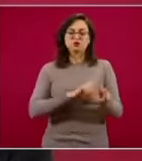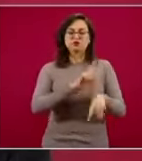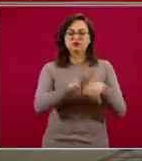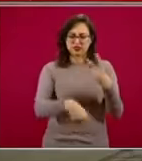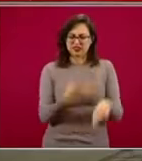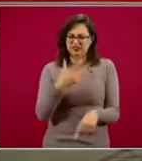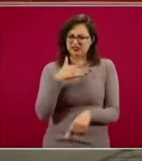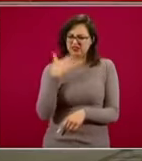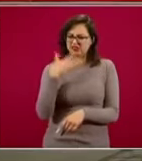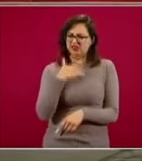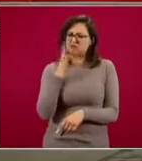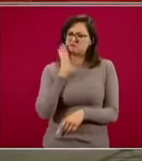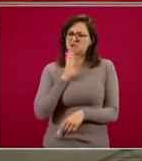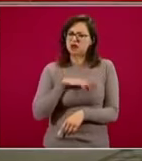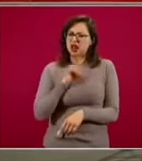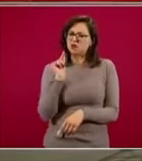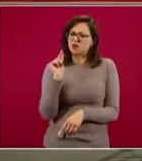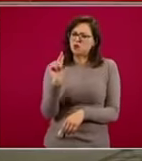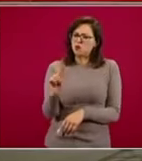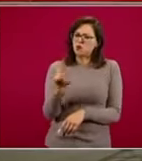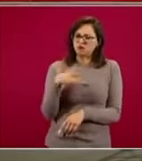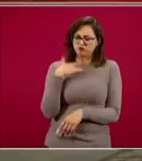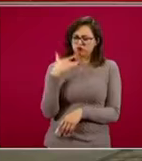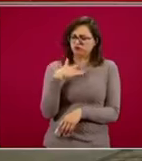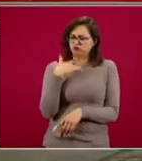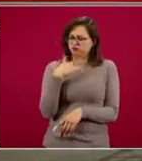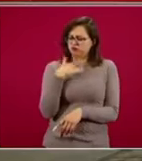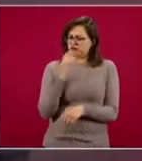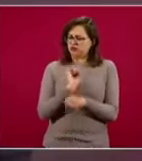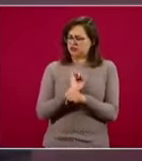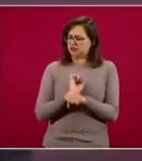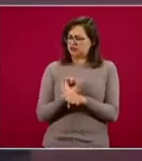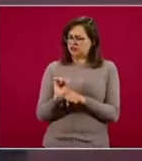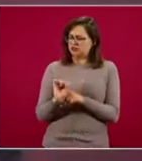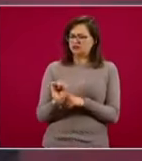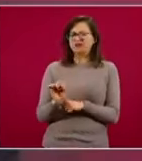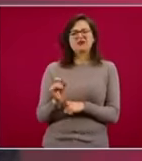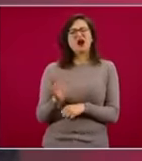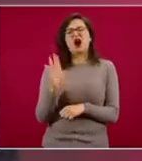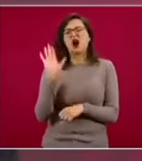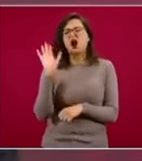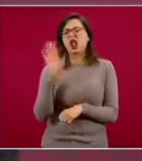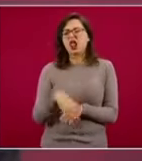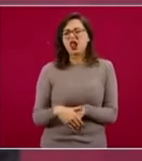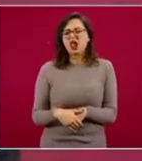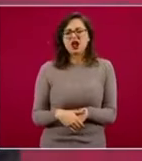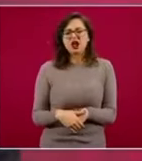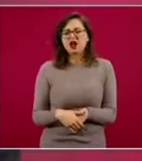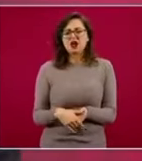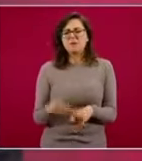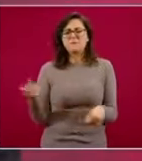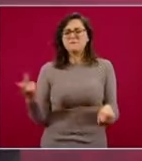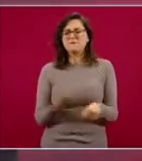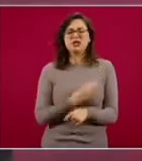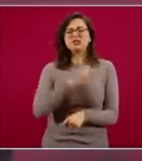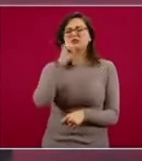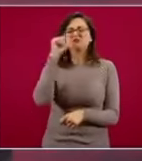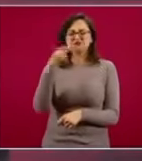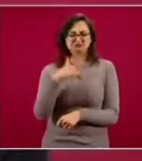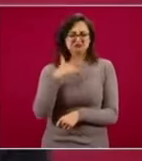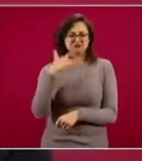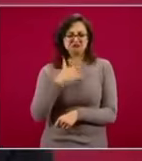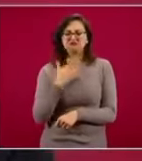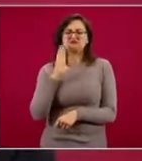son leves y en donde la percepción de las personas puede ser que es una enfermedad intrascendente, porque no se